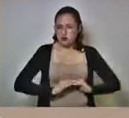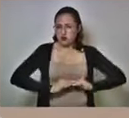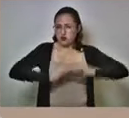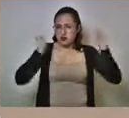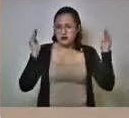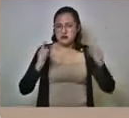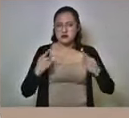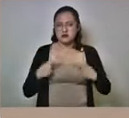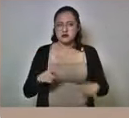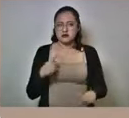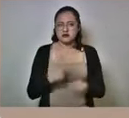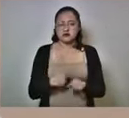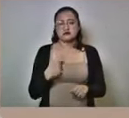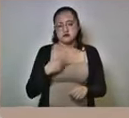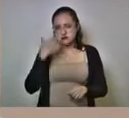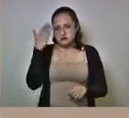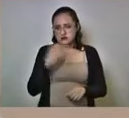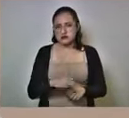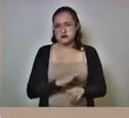pandemia. Siempre.